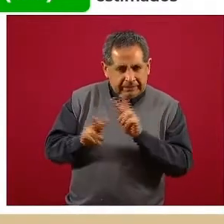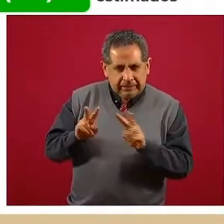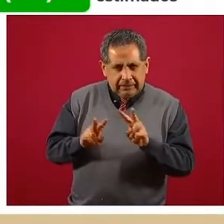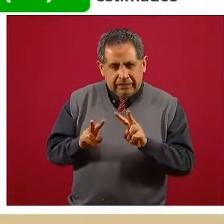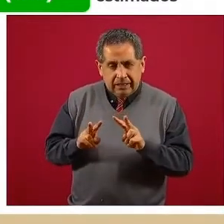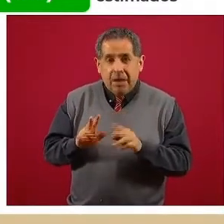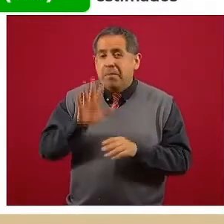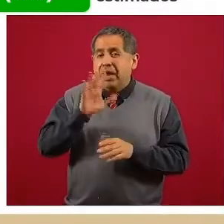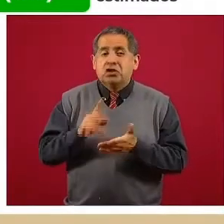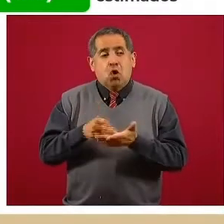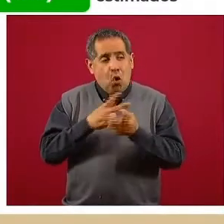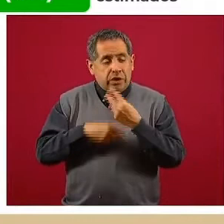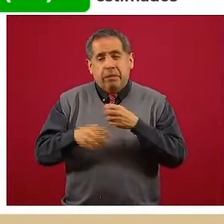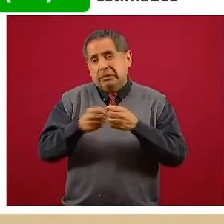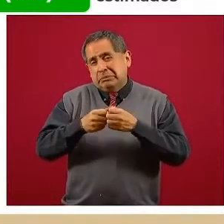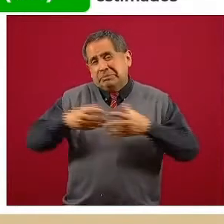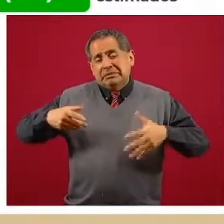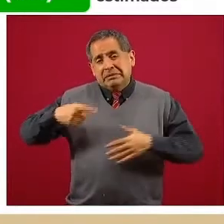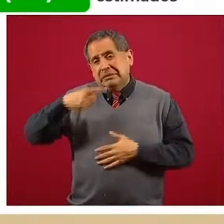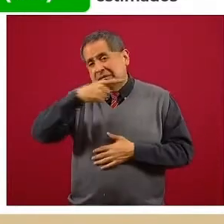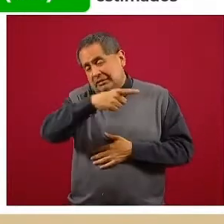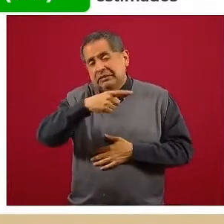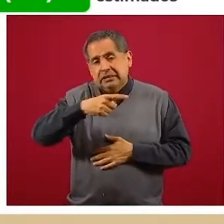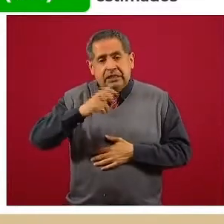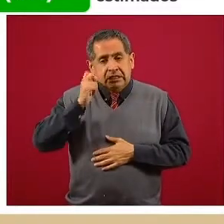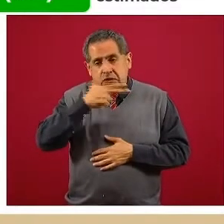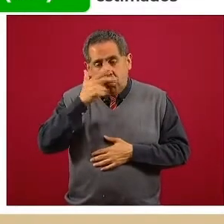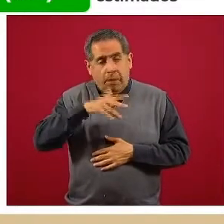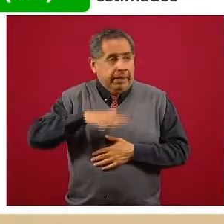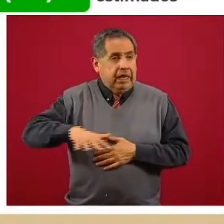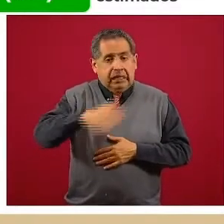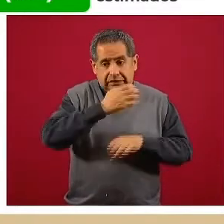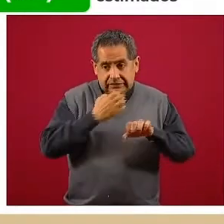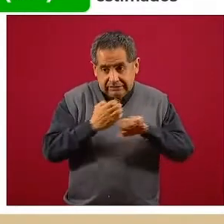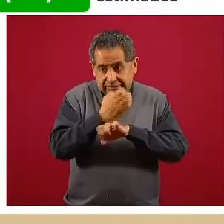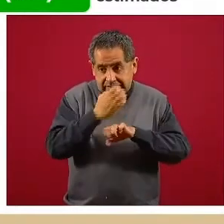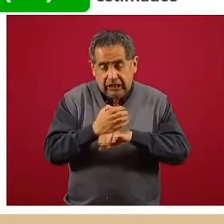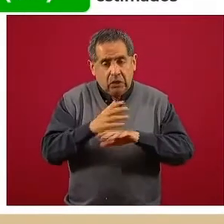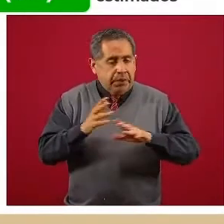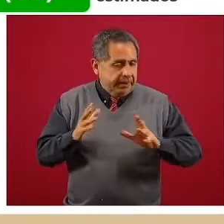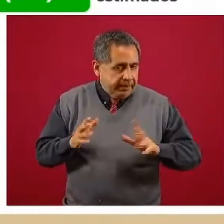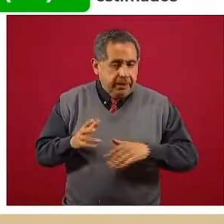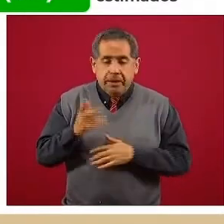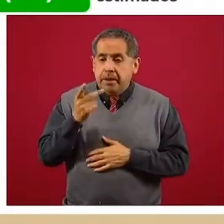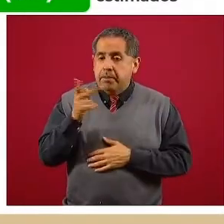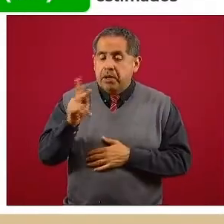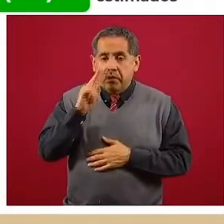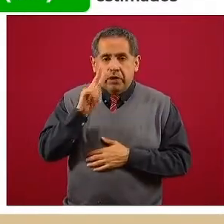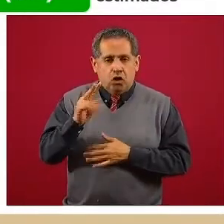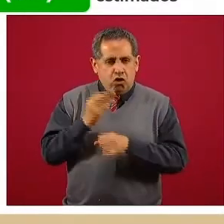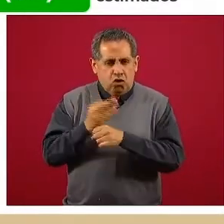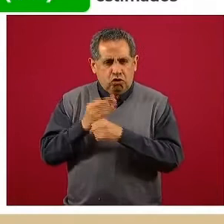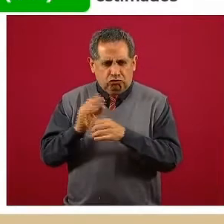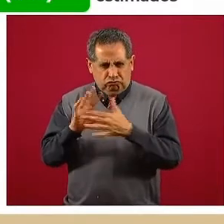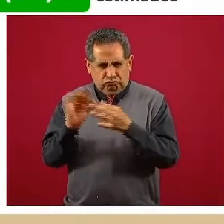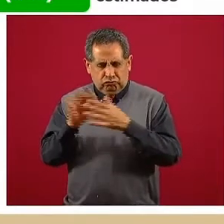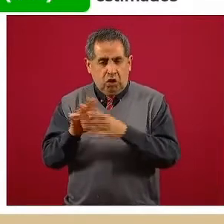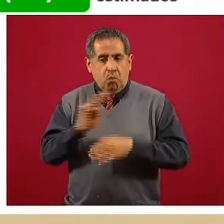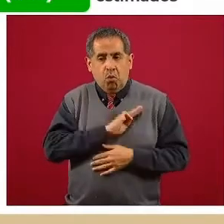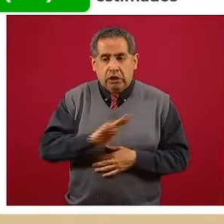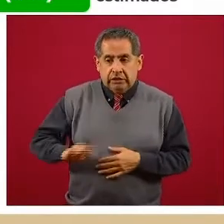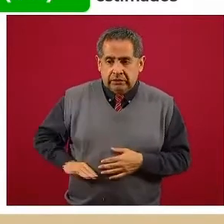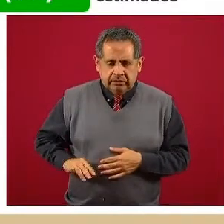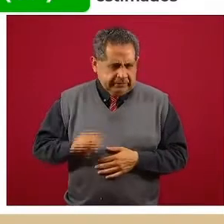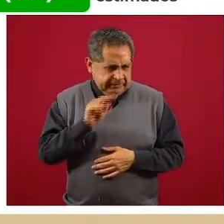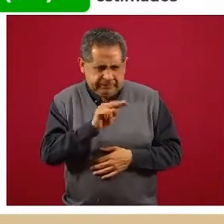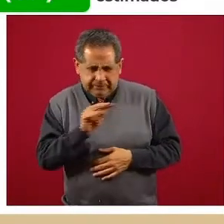un rebrote para efectos del escenario estatal, o sea, para el estado como tal. Sin embargo, ahorita que veamos los municipios,